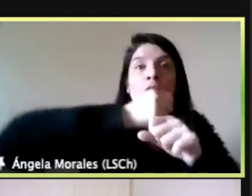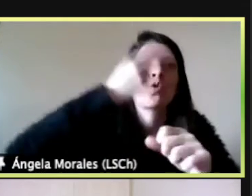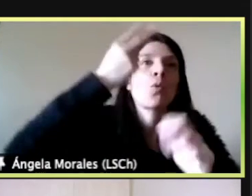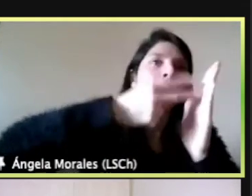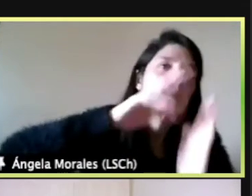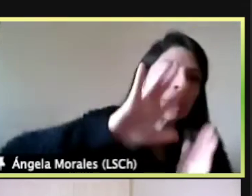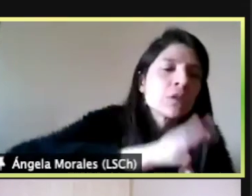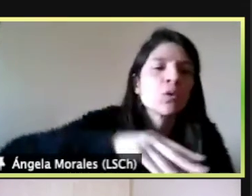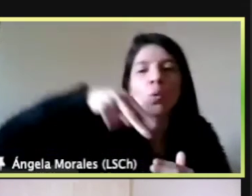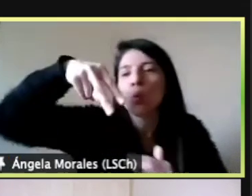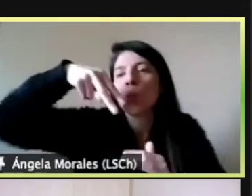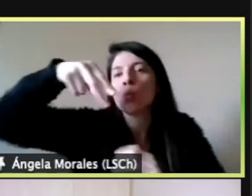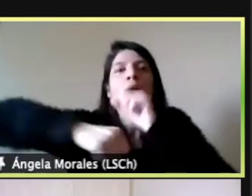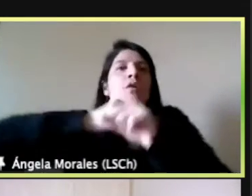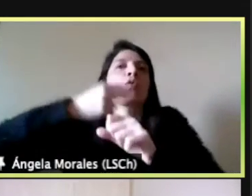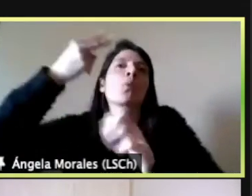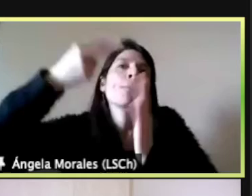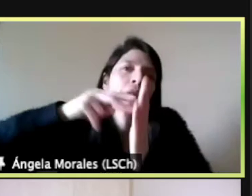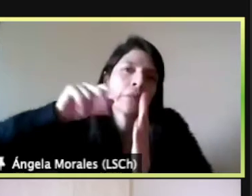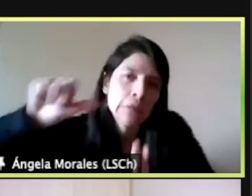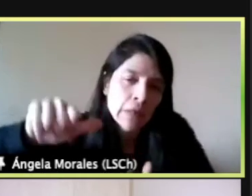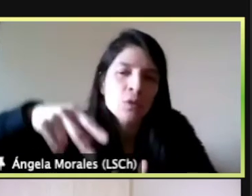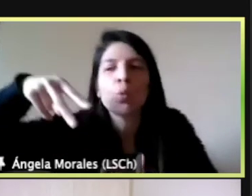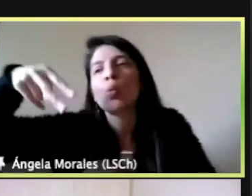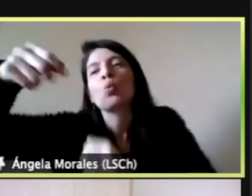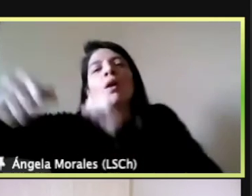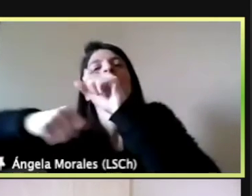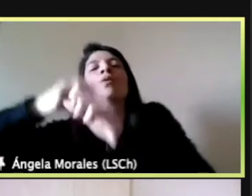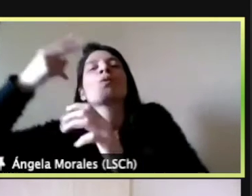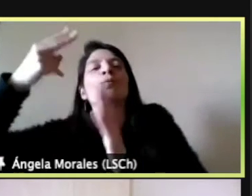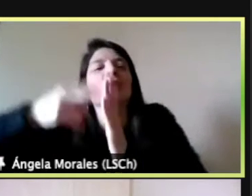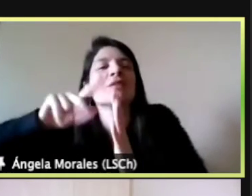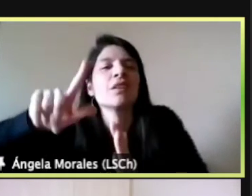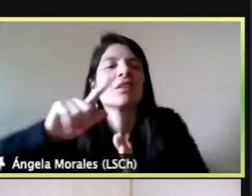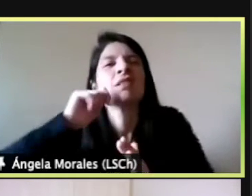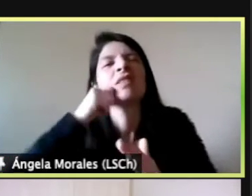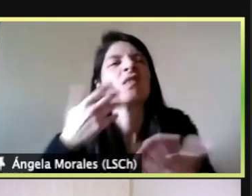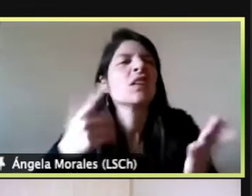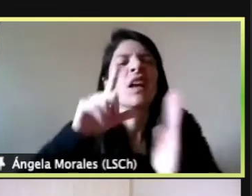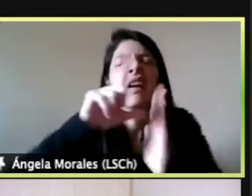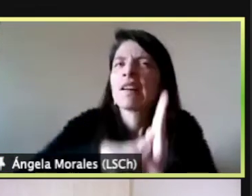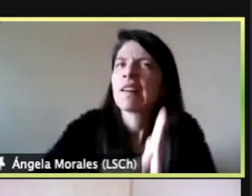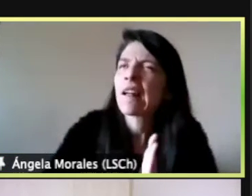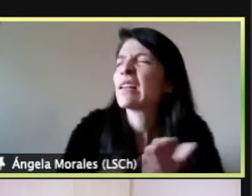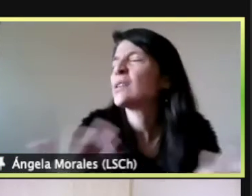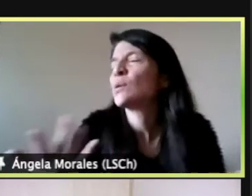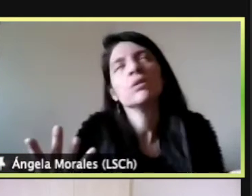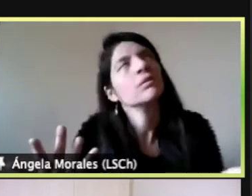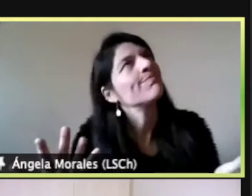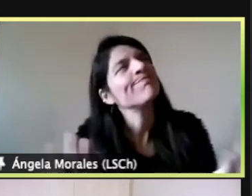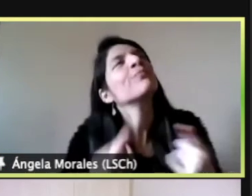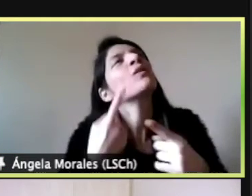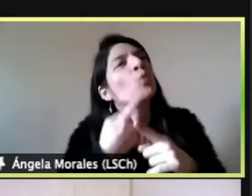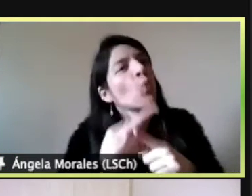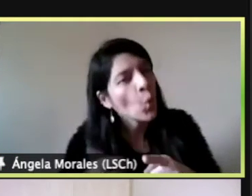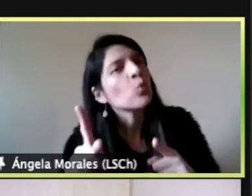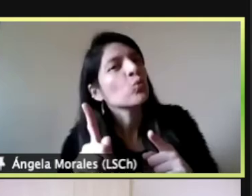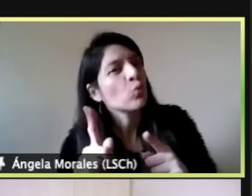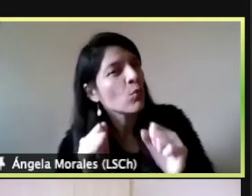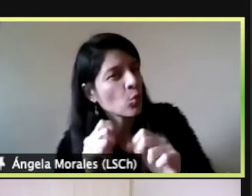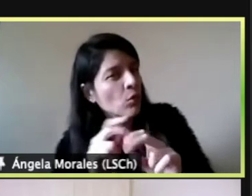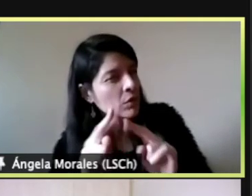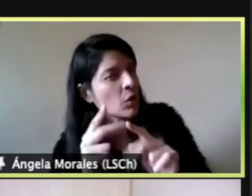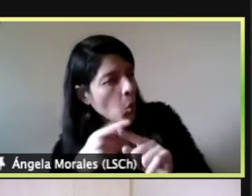y ya tendría que hacerlo todo a mano. Ya, por eso tengo otra opción. Tengo que separar